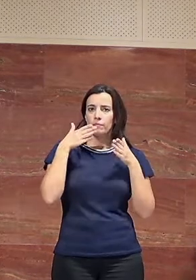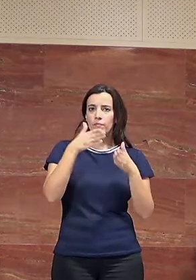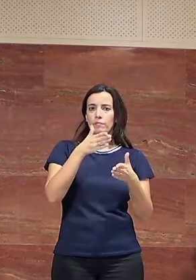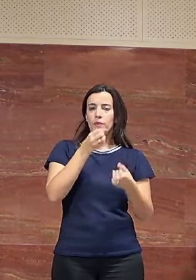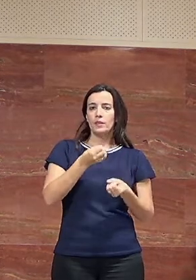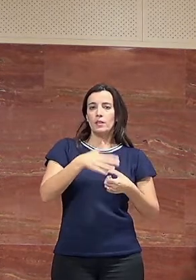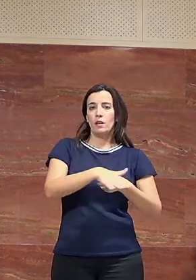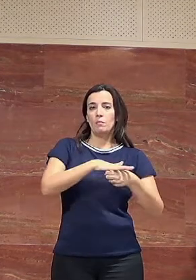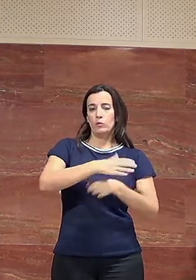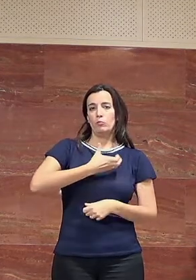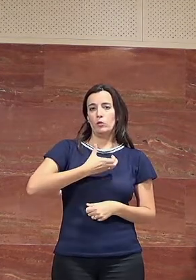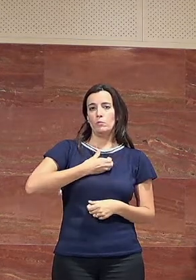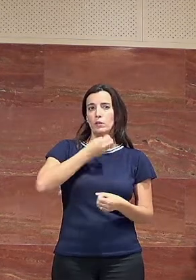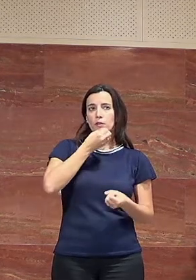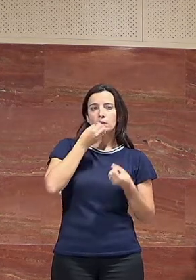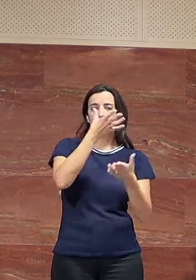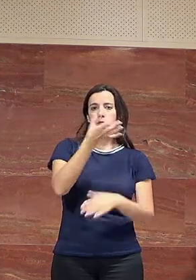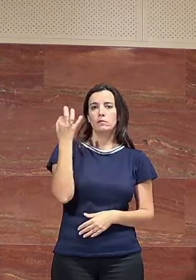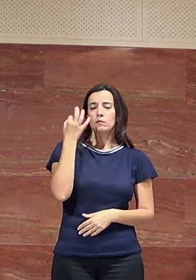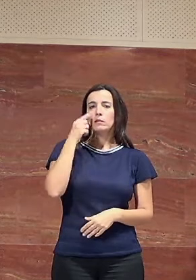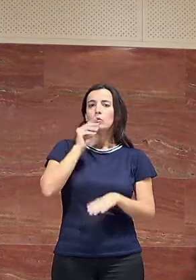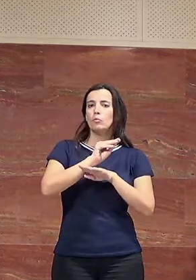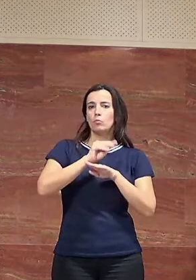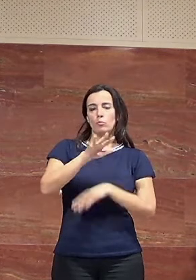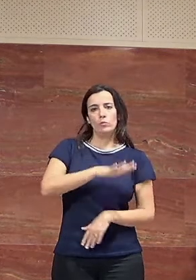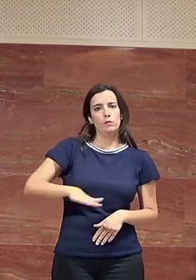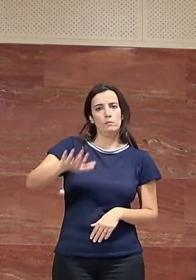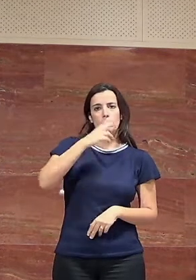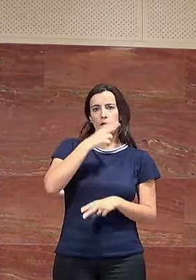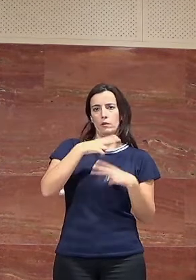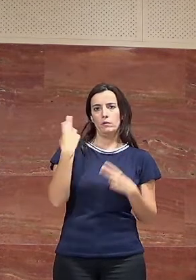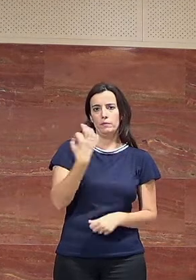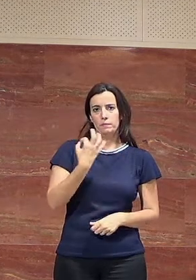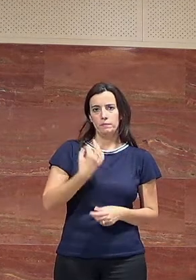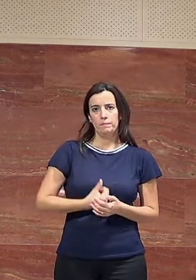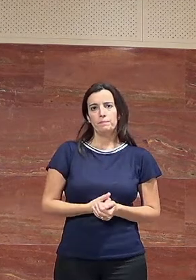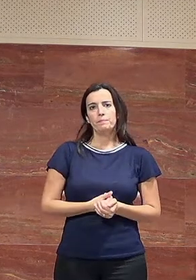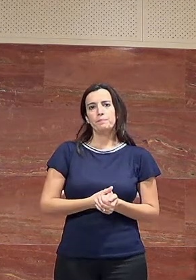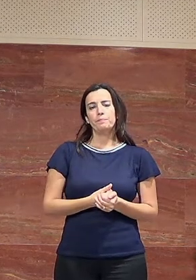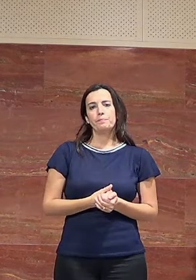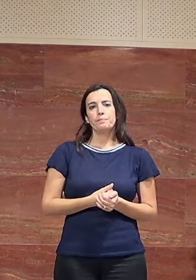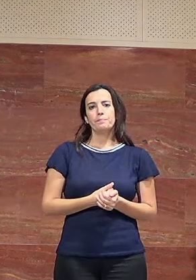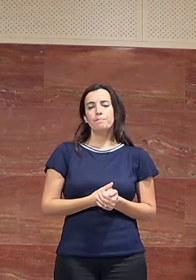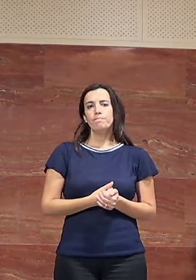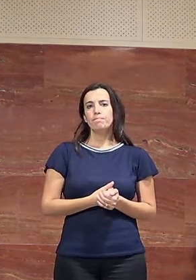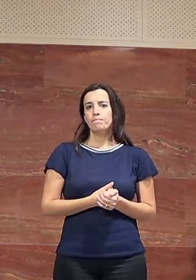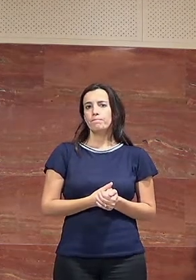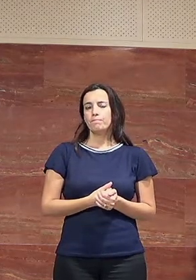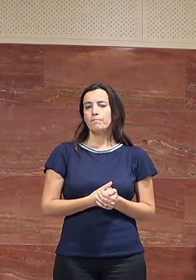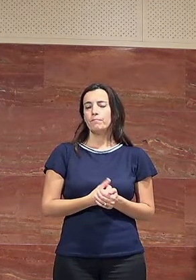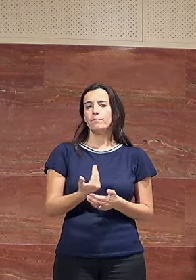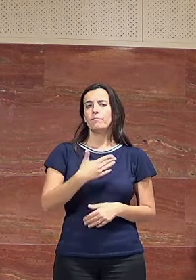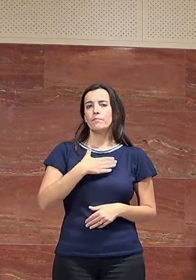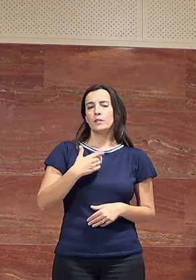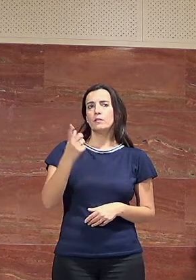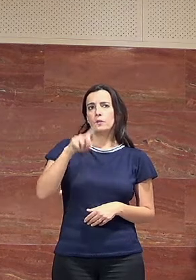ámbitos municipales el cuidado del espacio público. Pero queríamos incorporar algunas cosas que ya